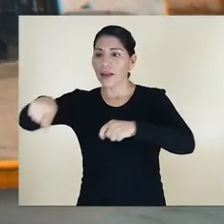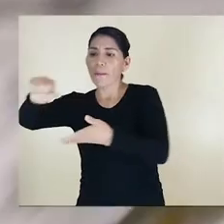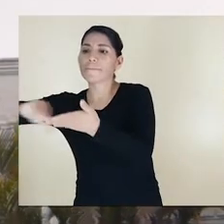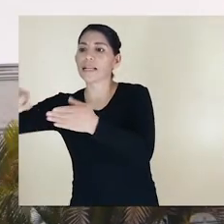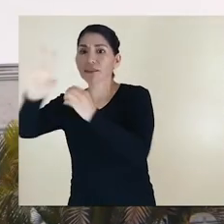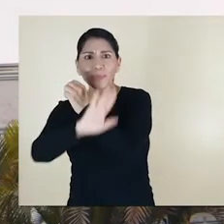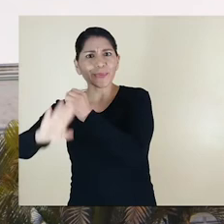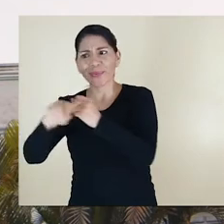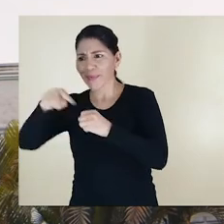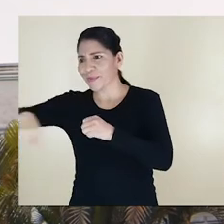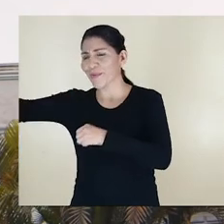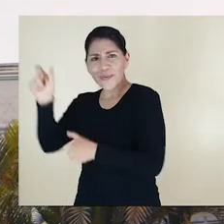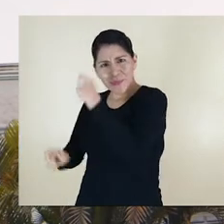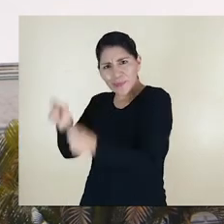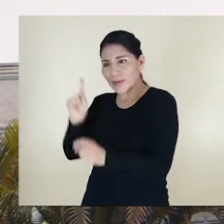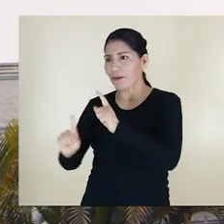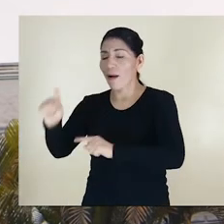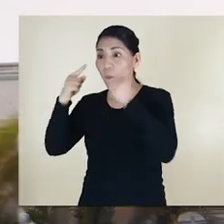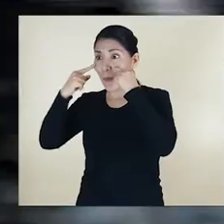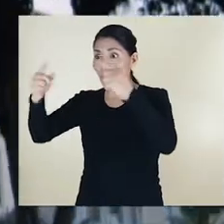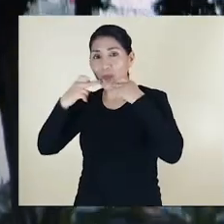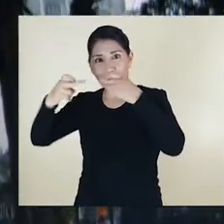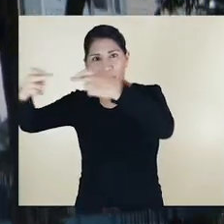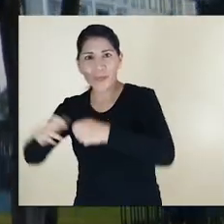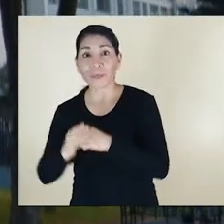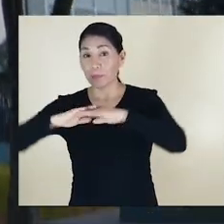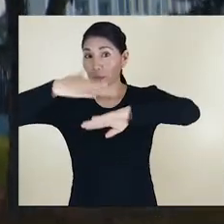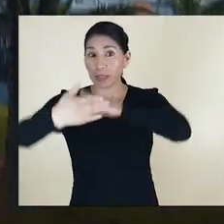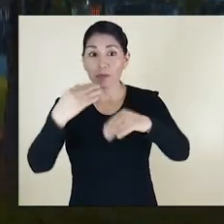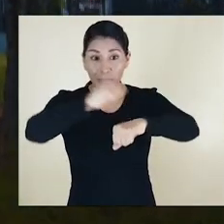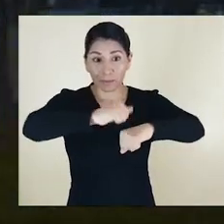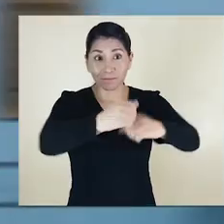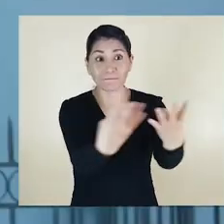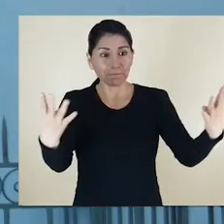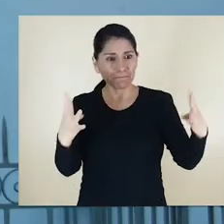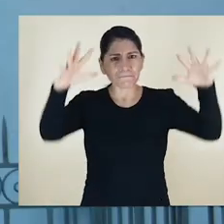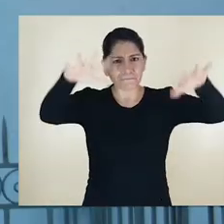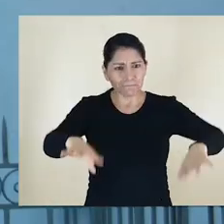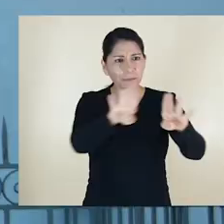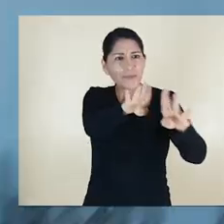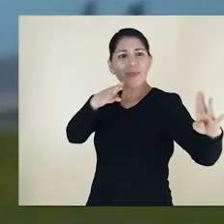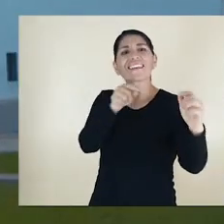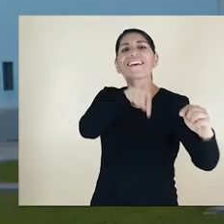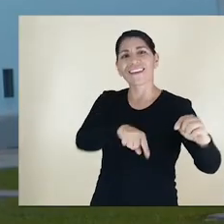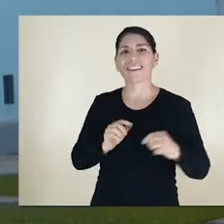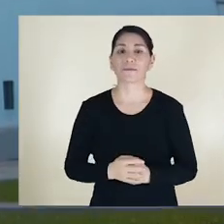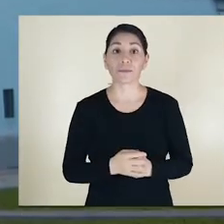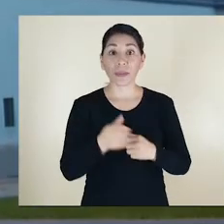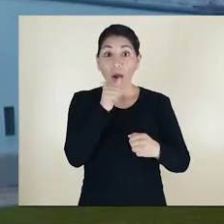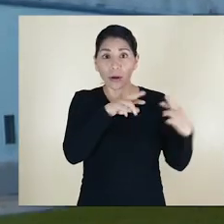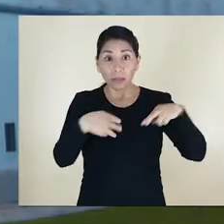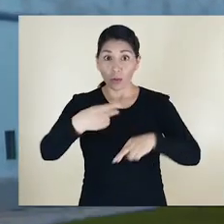tiempos virreinales, la plaza adquiere un claro contorno y linderos, y hasta quizás se vuelve más popular, puesto que en la muralla se abrió la última portada de